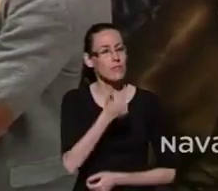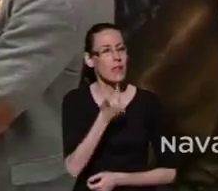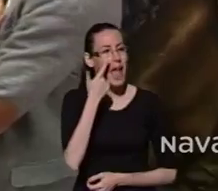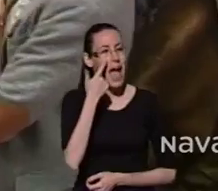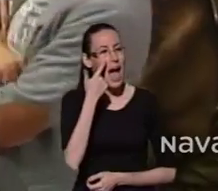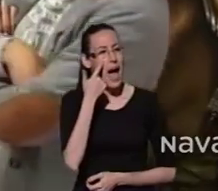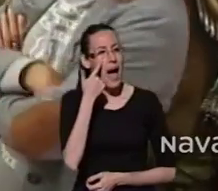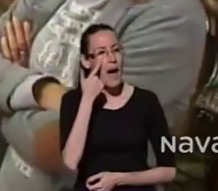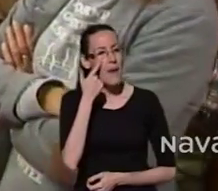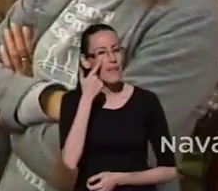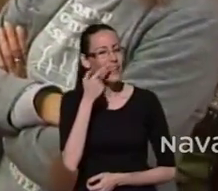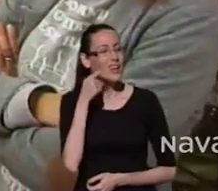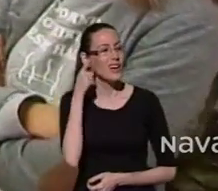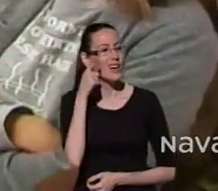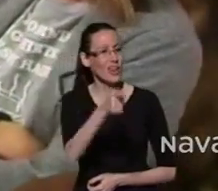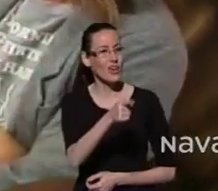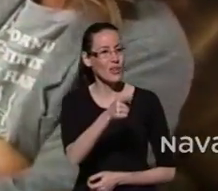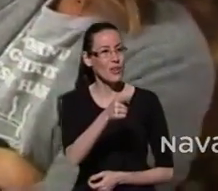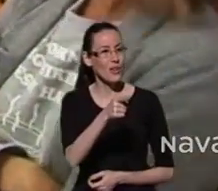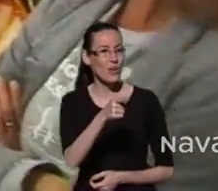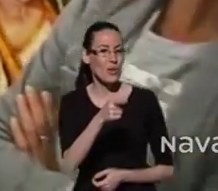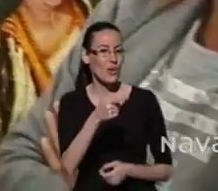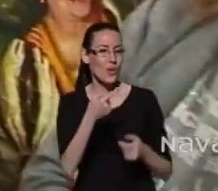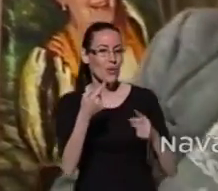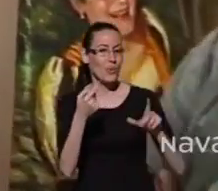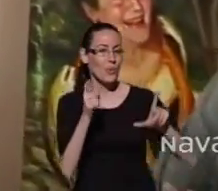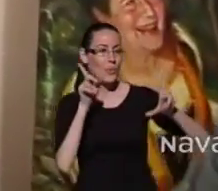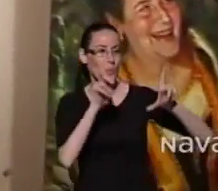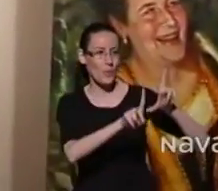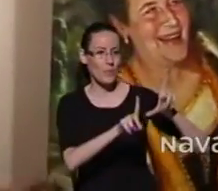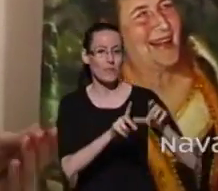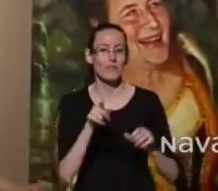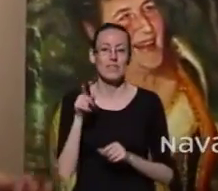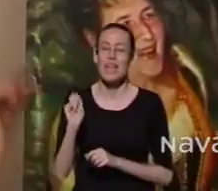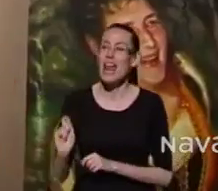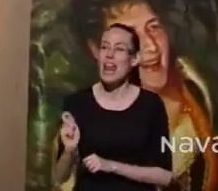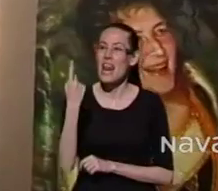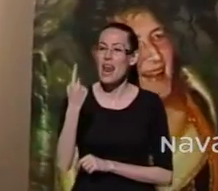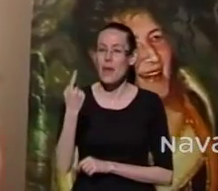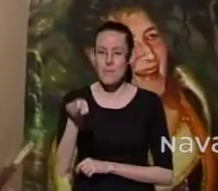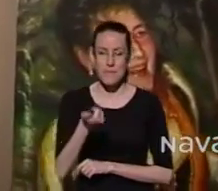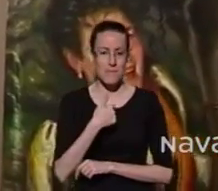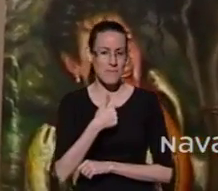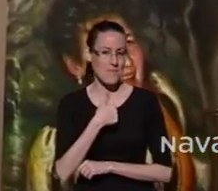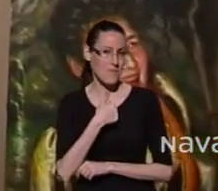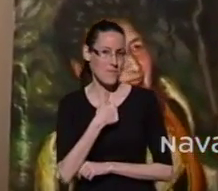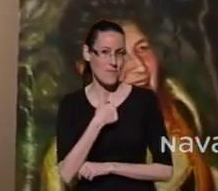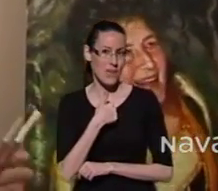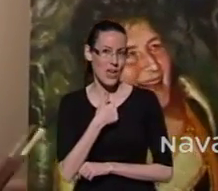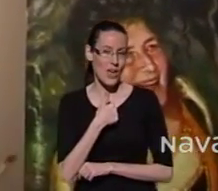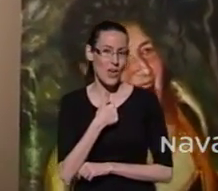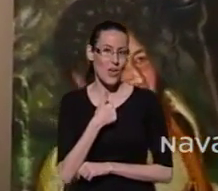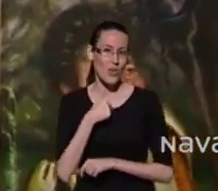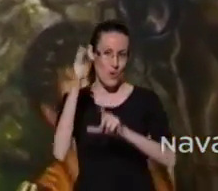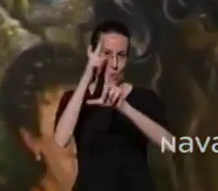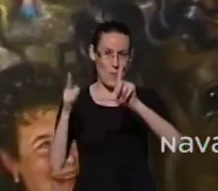sales tú en el cuadro? Bueno, esta es la primera vez que el propietario de un cuadro me ha pedido para salir junto con mis hijos en este cuadro.